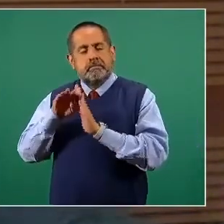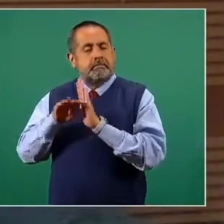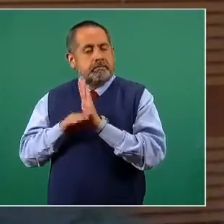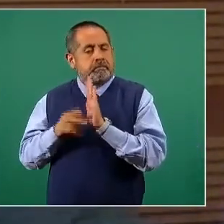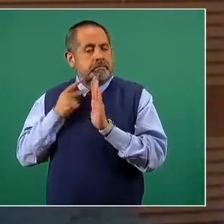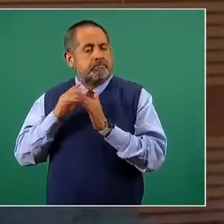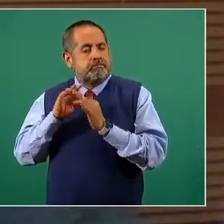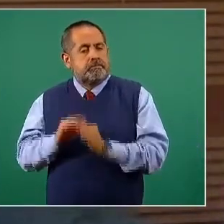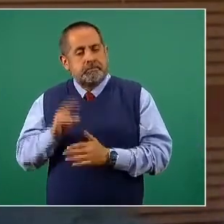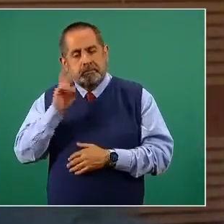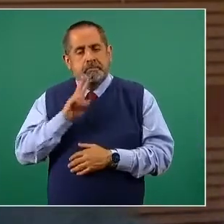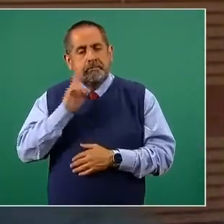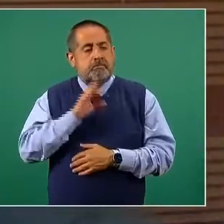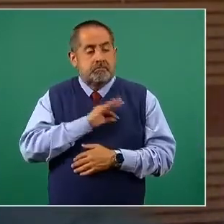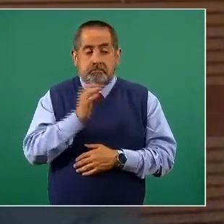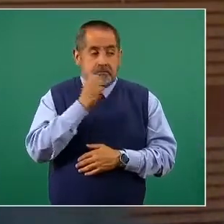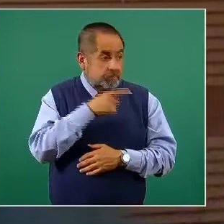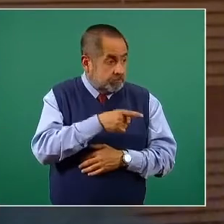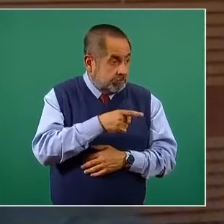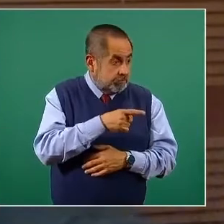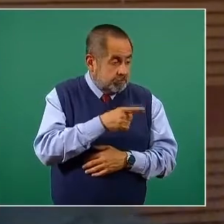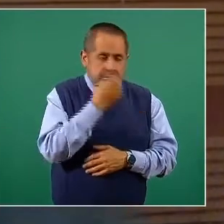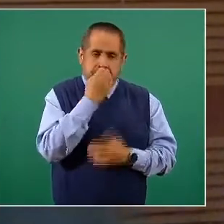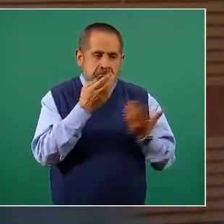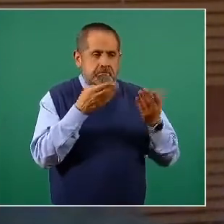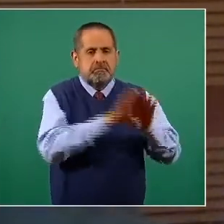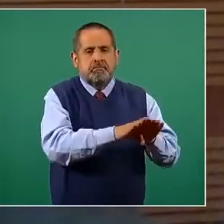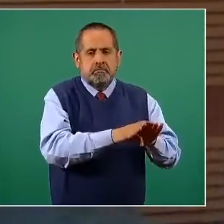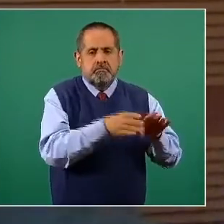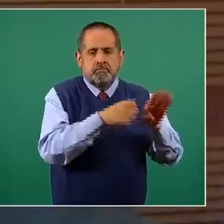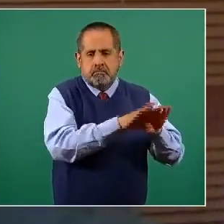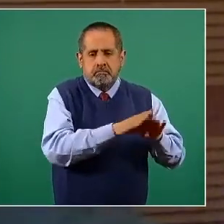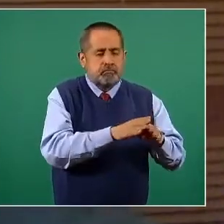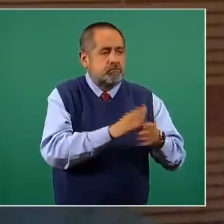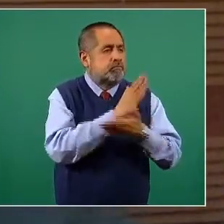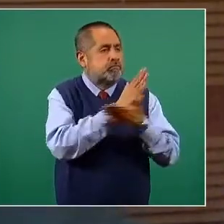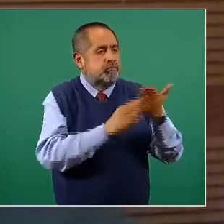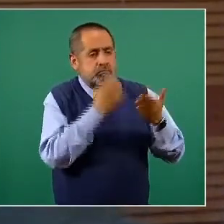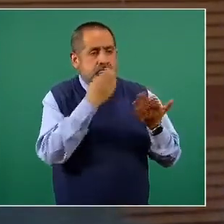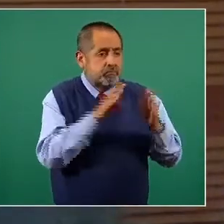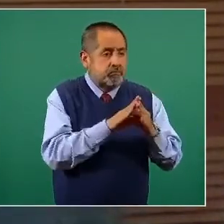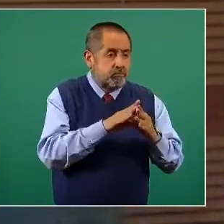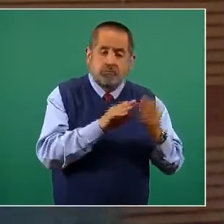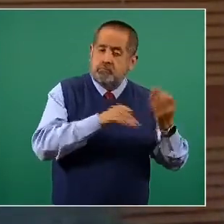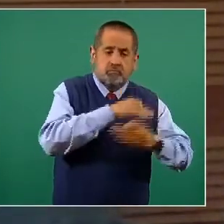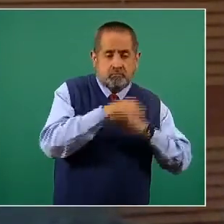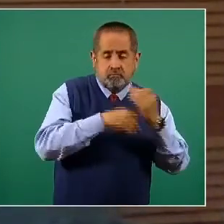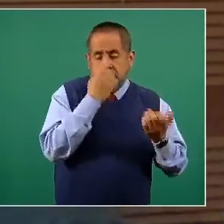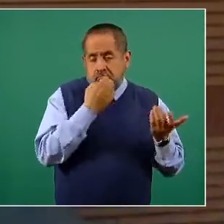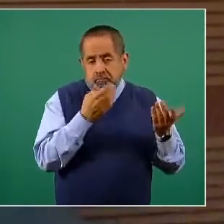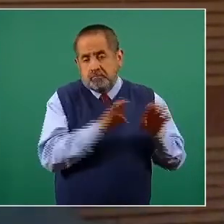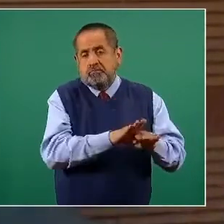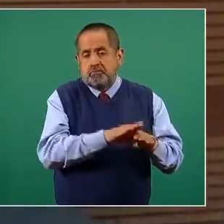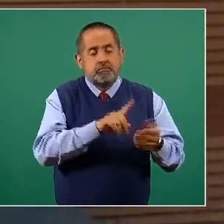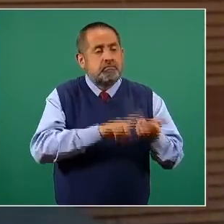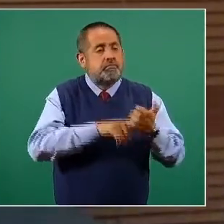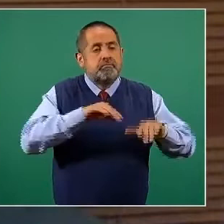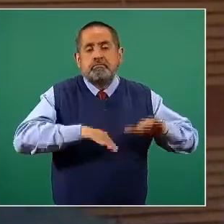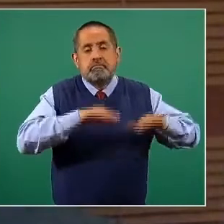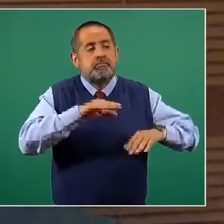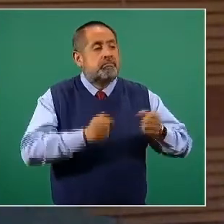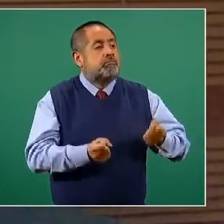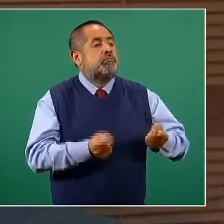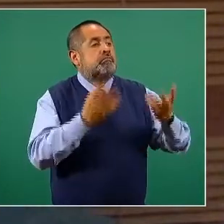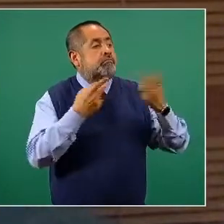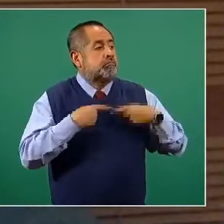de la posibilidad de cerrar ya sea aulas, secciones o escuelas enteras dependiendo de los brotes que se identifiquen, y